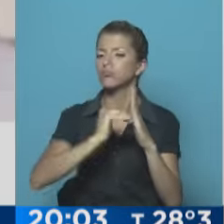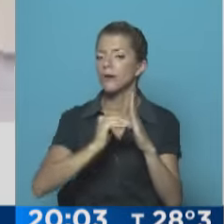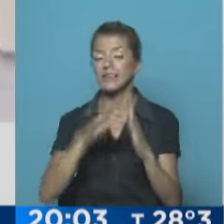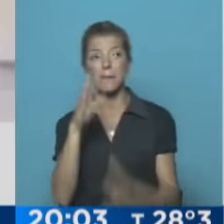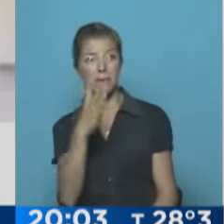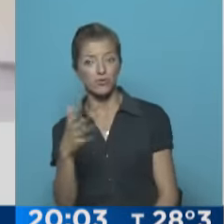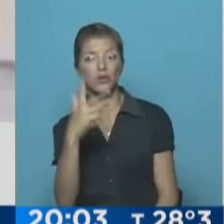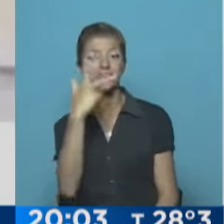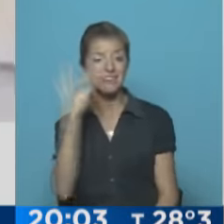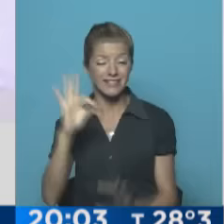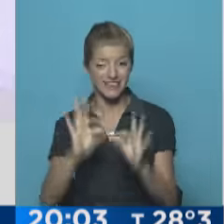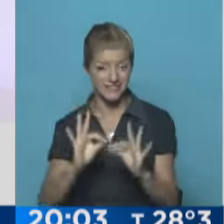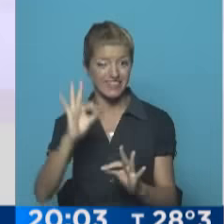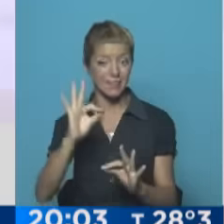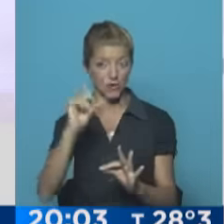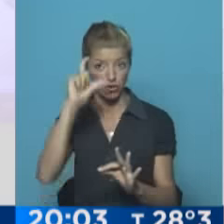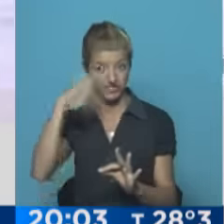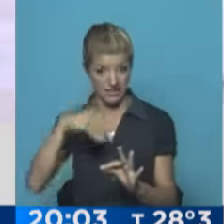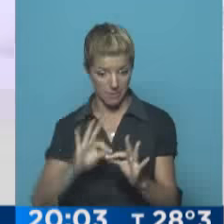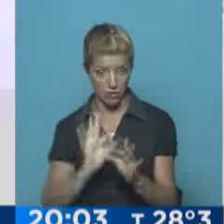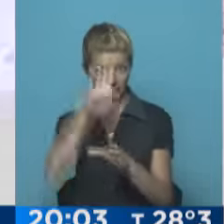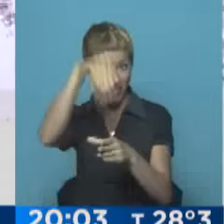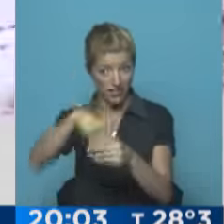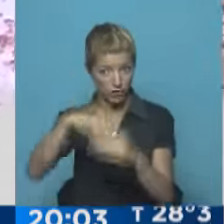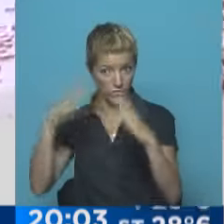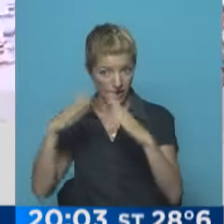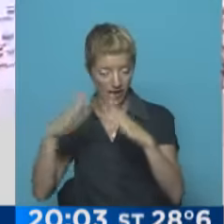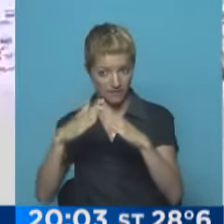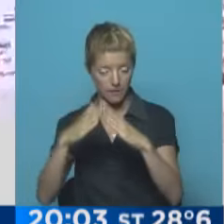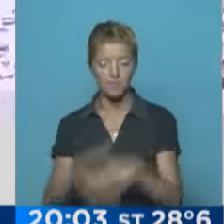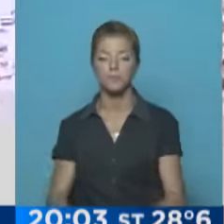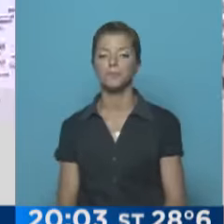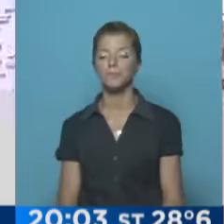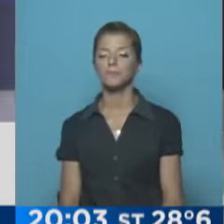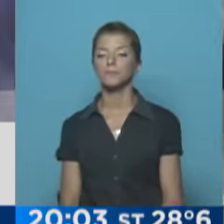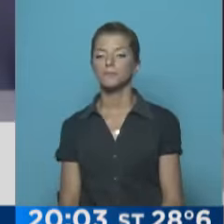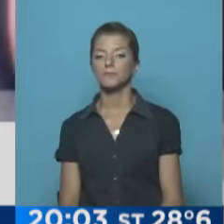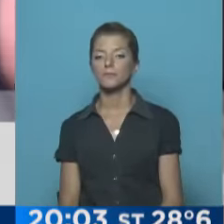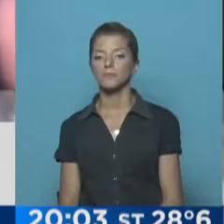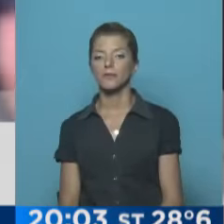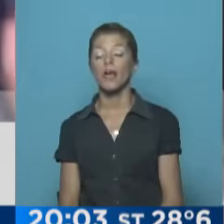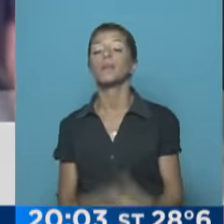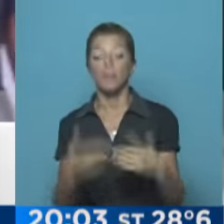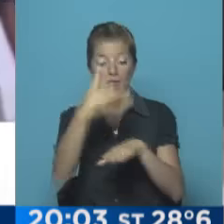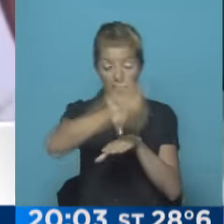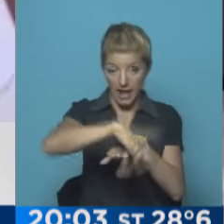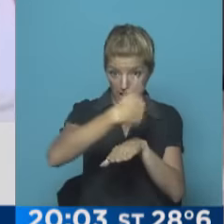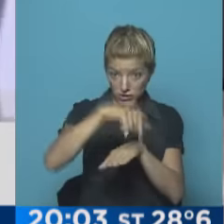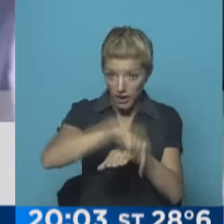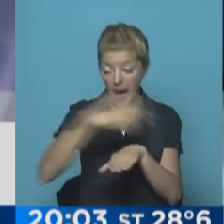casi 30 centímetros. Adentro de los pisos. Eso que de la calle a mi casa hay